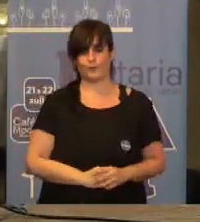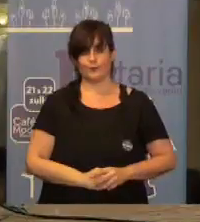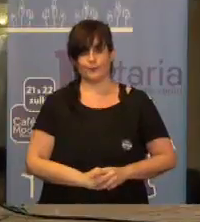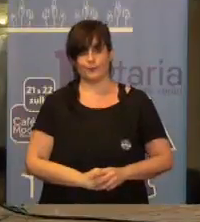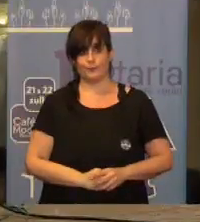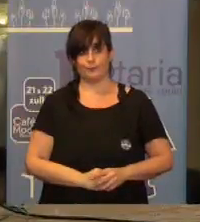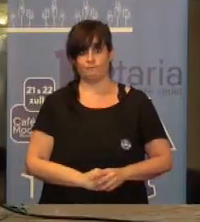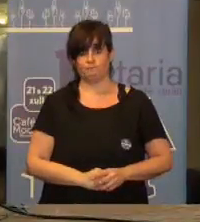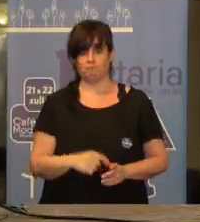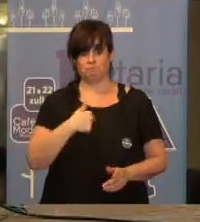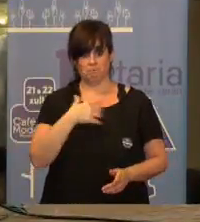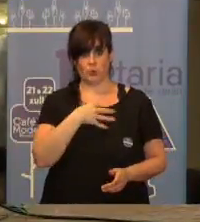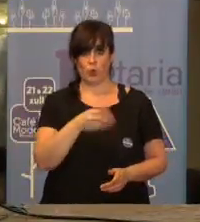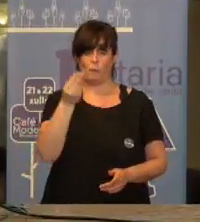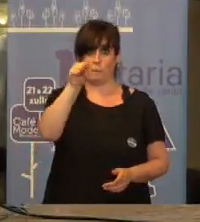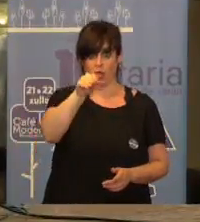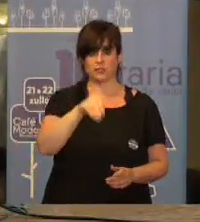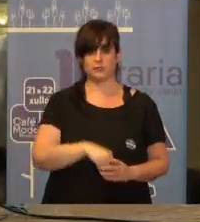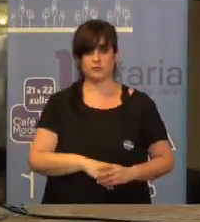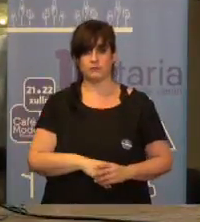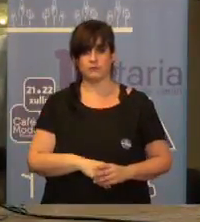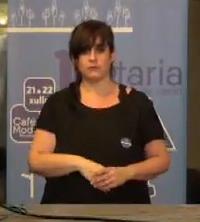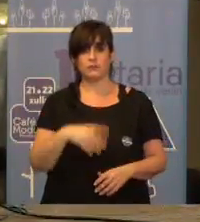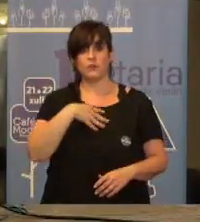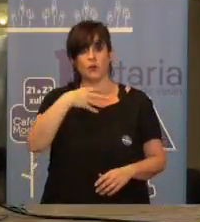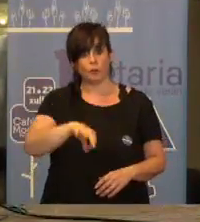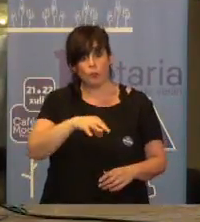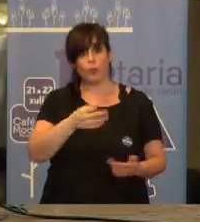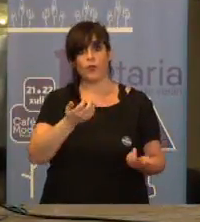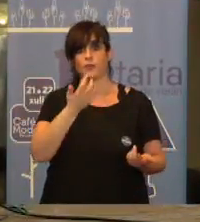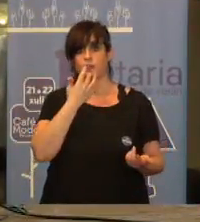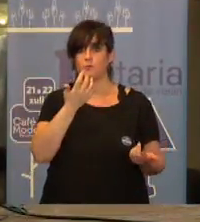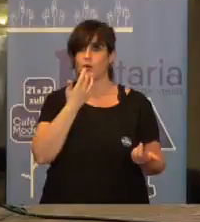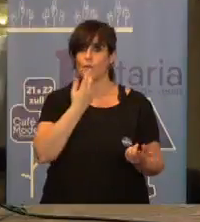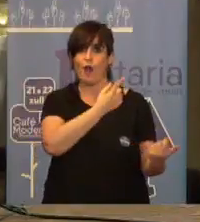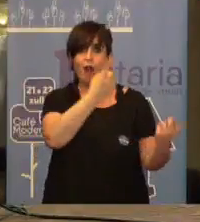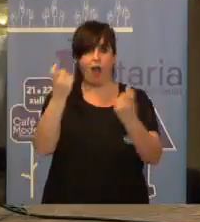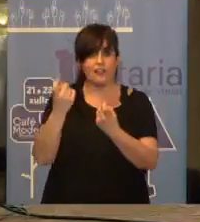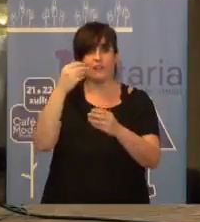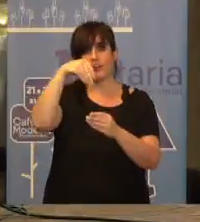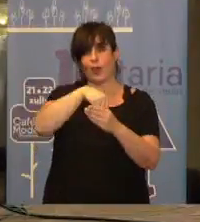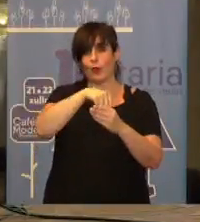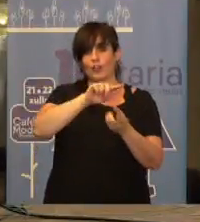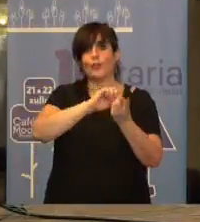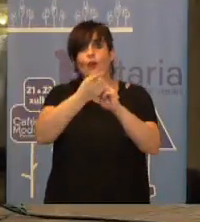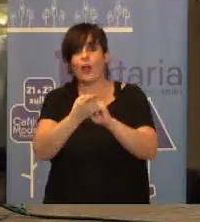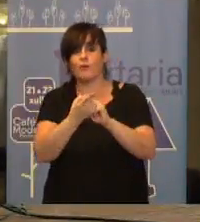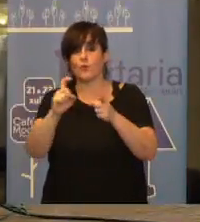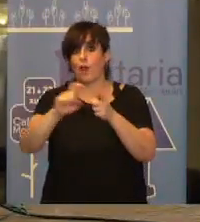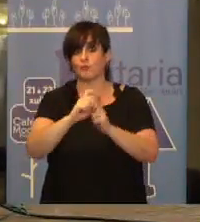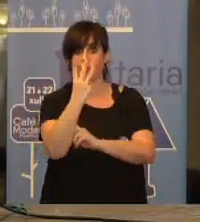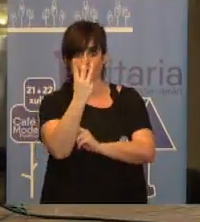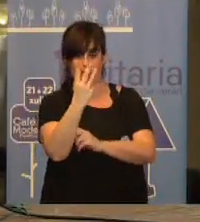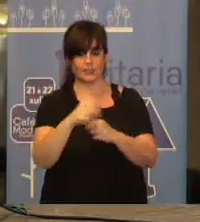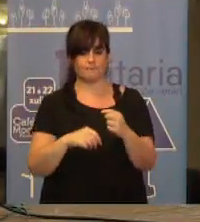Eu diría máis, seguramente necesitemos unha reforma do paradigma, un cambio de paradigma nos tres aspectos, non? No